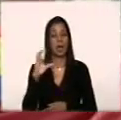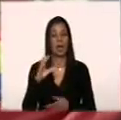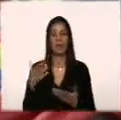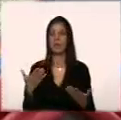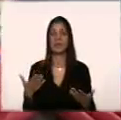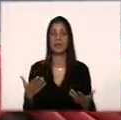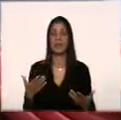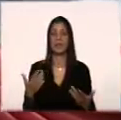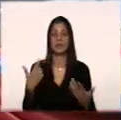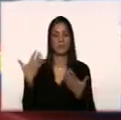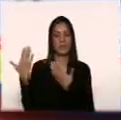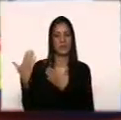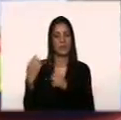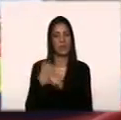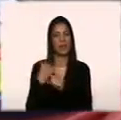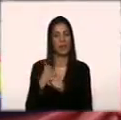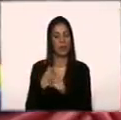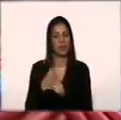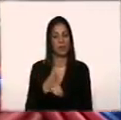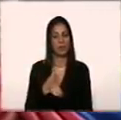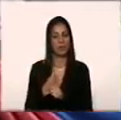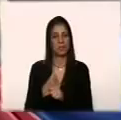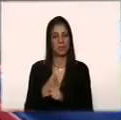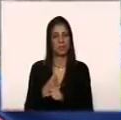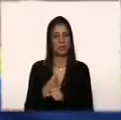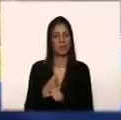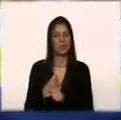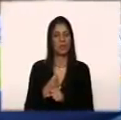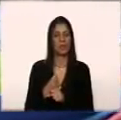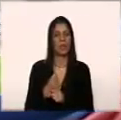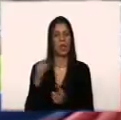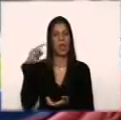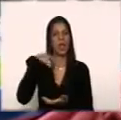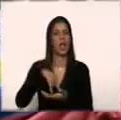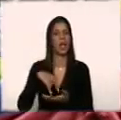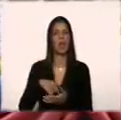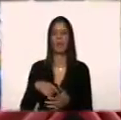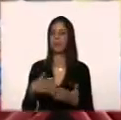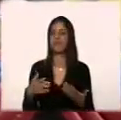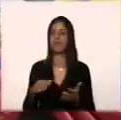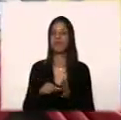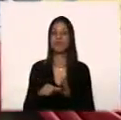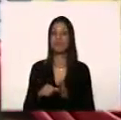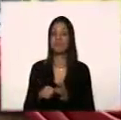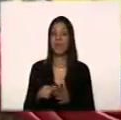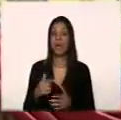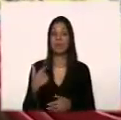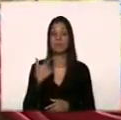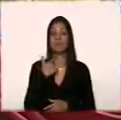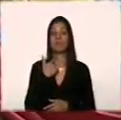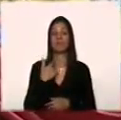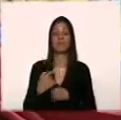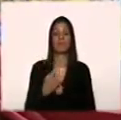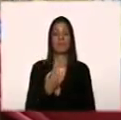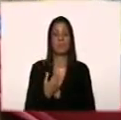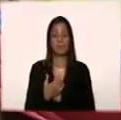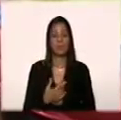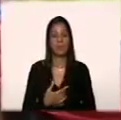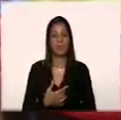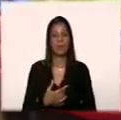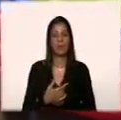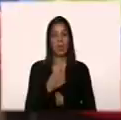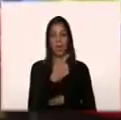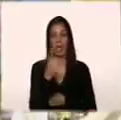está el representante de Capital. Una delegación escogida. Carabobo no llegó, ¿verdad? Carabobo no llegó. Bueno, una delegación escogida